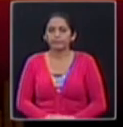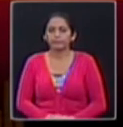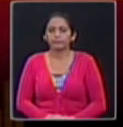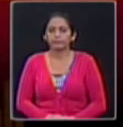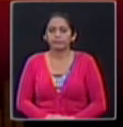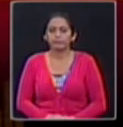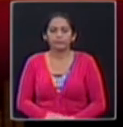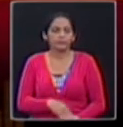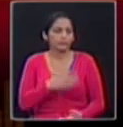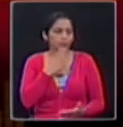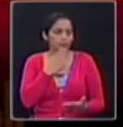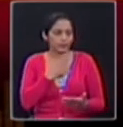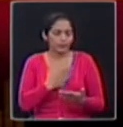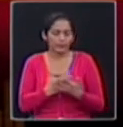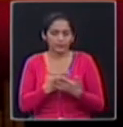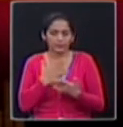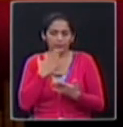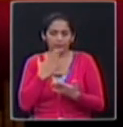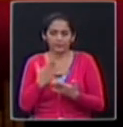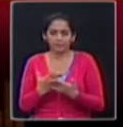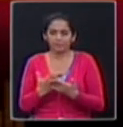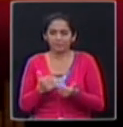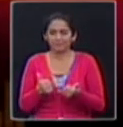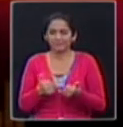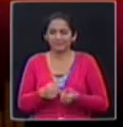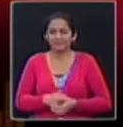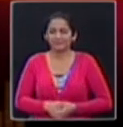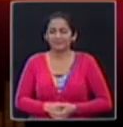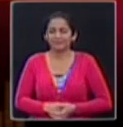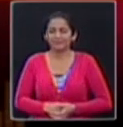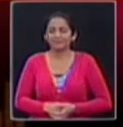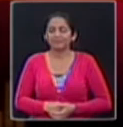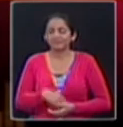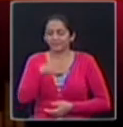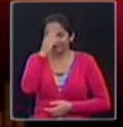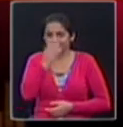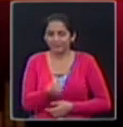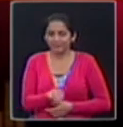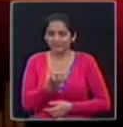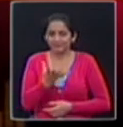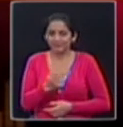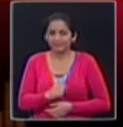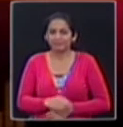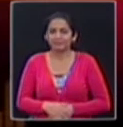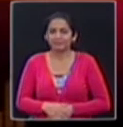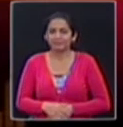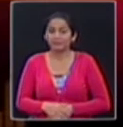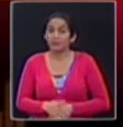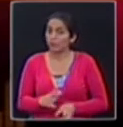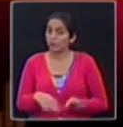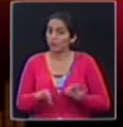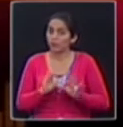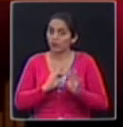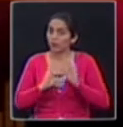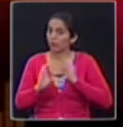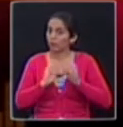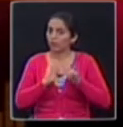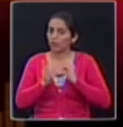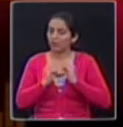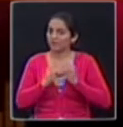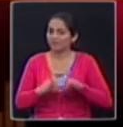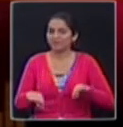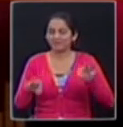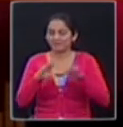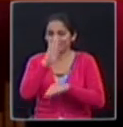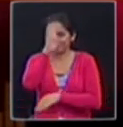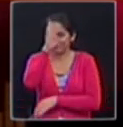Quiero agradecerles por haber estado con nosotros esta mañana. Que tengan buen día ambos. Y buenos días. Es sentarse a dialogar siempre. El diálogo es fundamental. Eso no lo perdamos